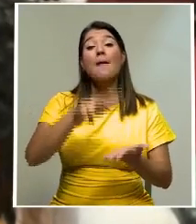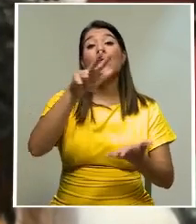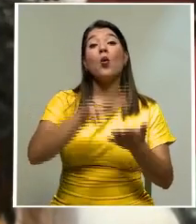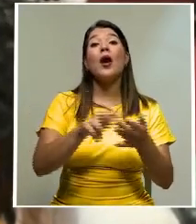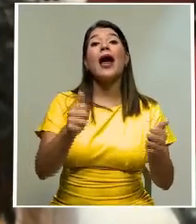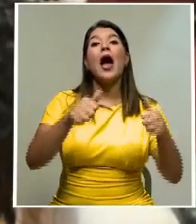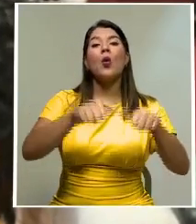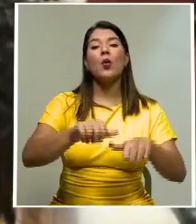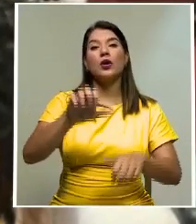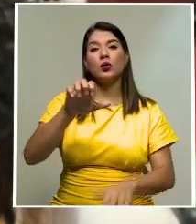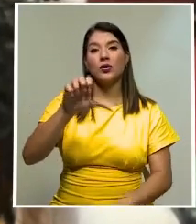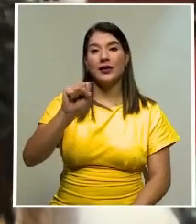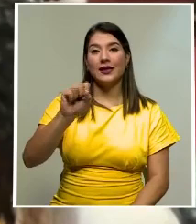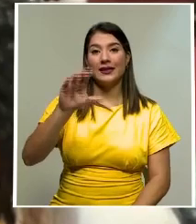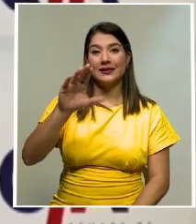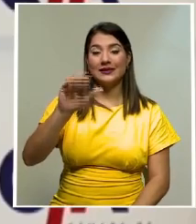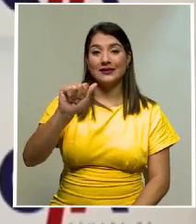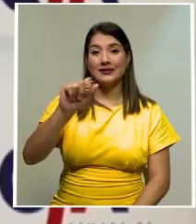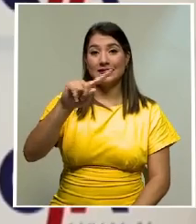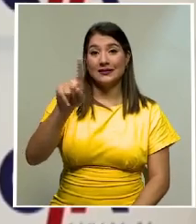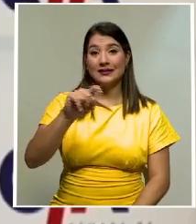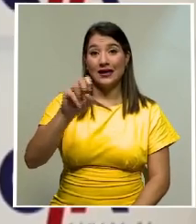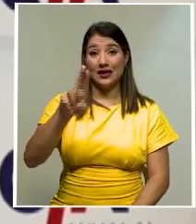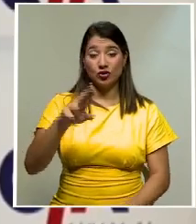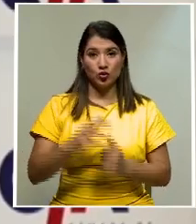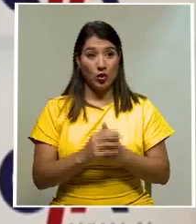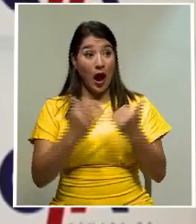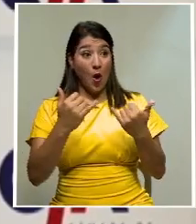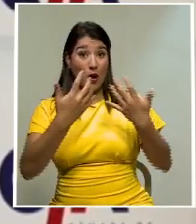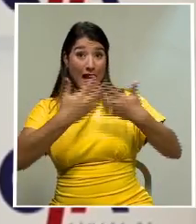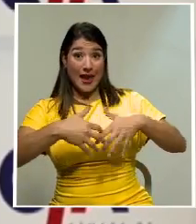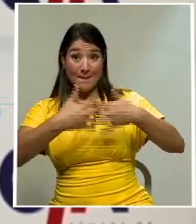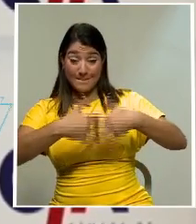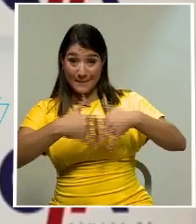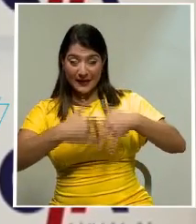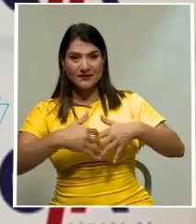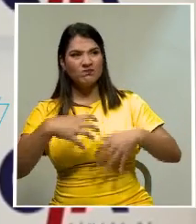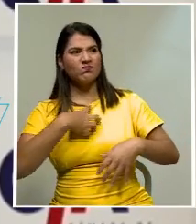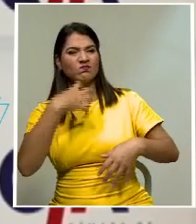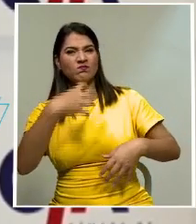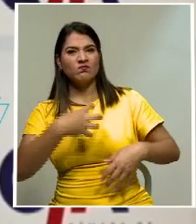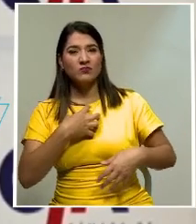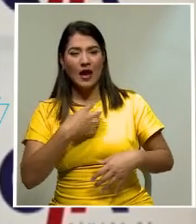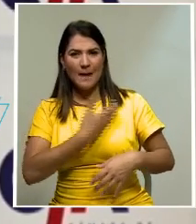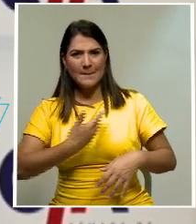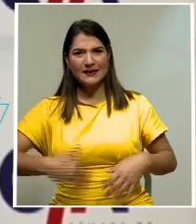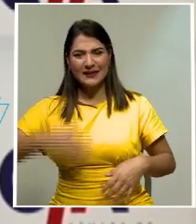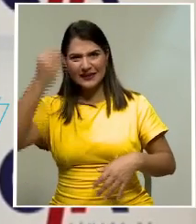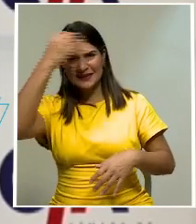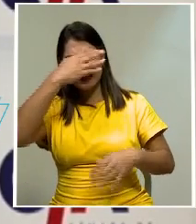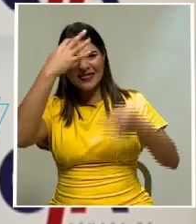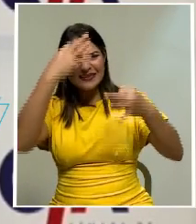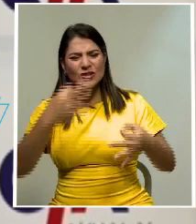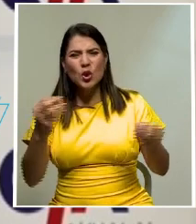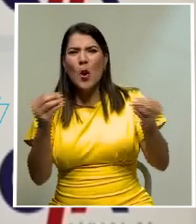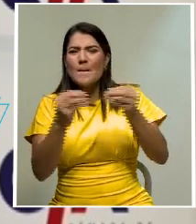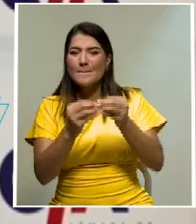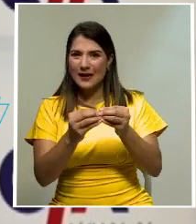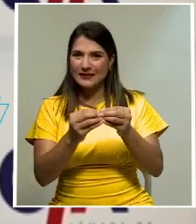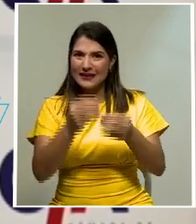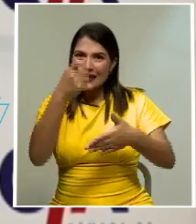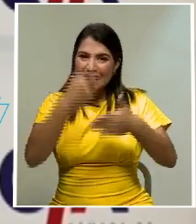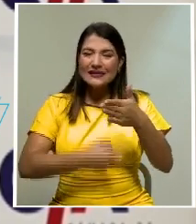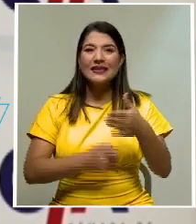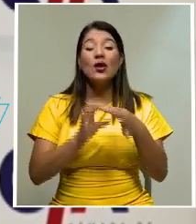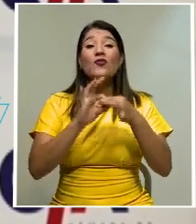Acuerdo de Escazú. Las empresas industriales reclaman a la administración Alvarado medidas más efectivas y estructurales en la reducción del